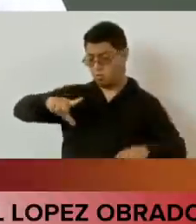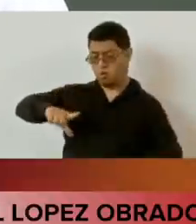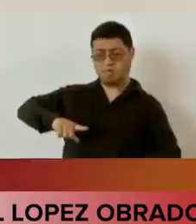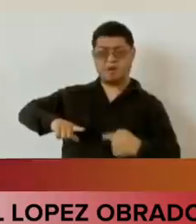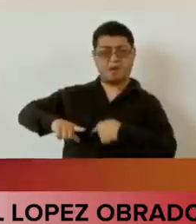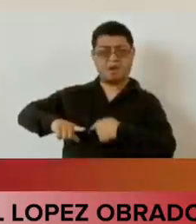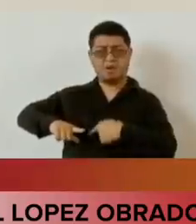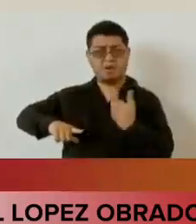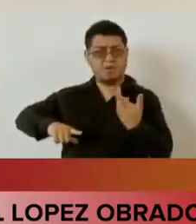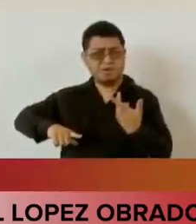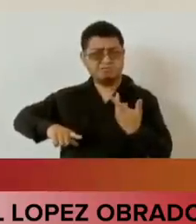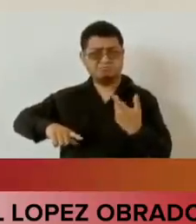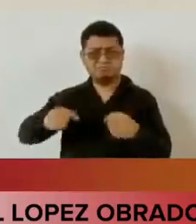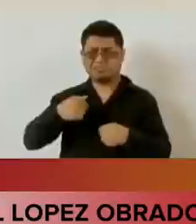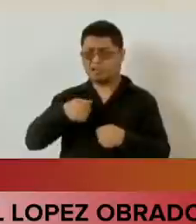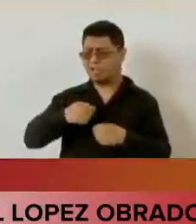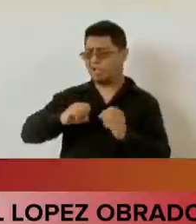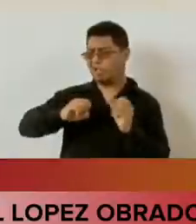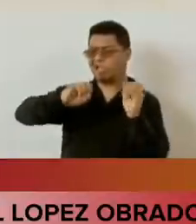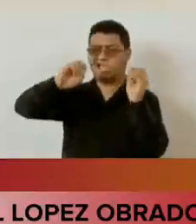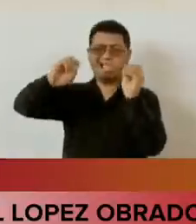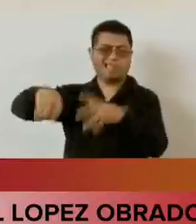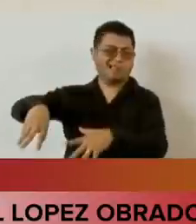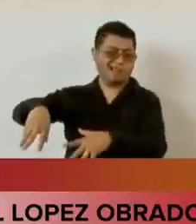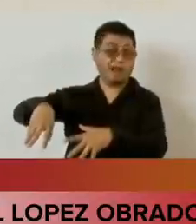obras inconclusas,